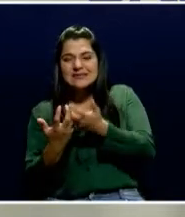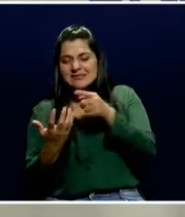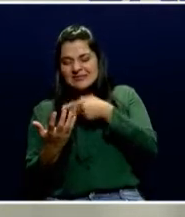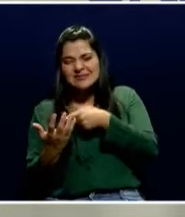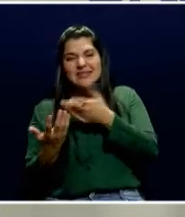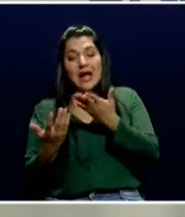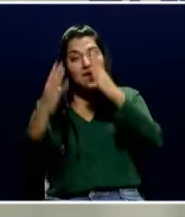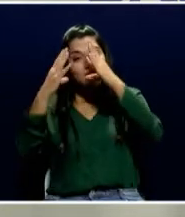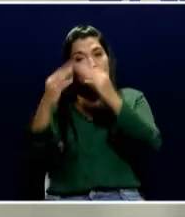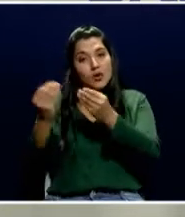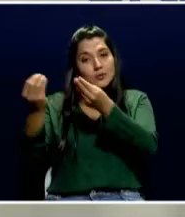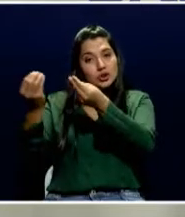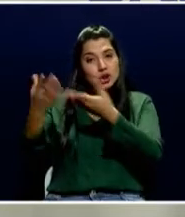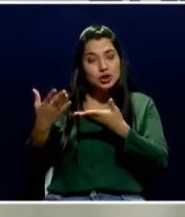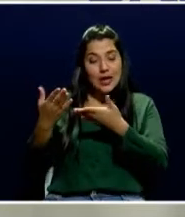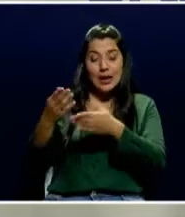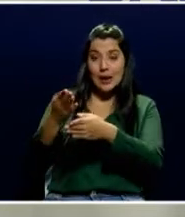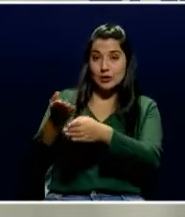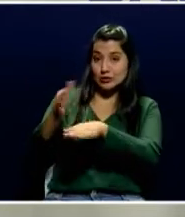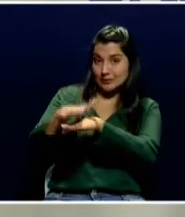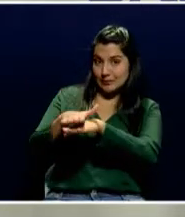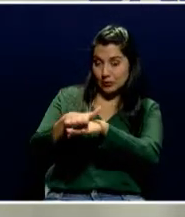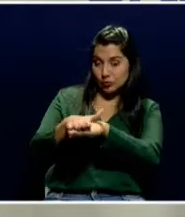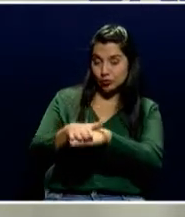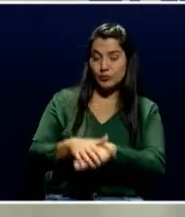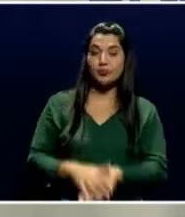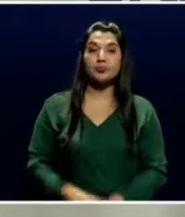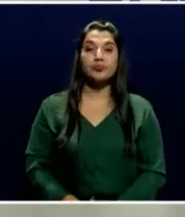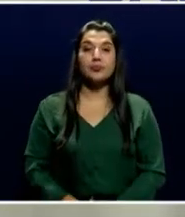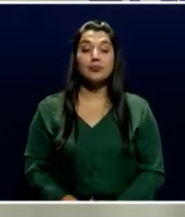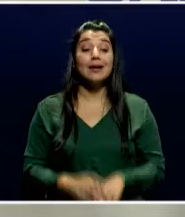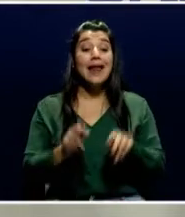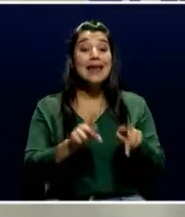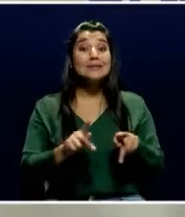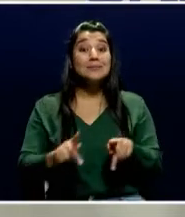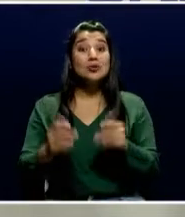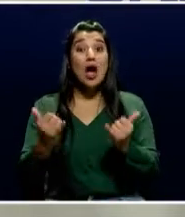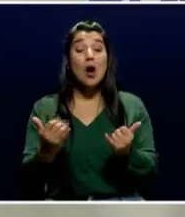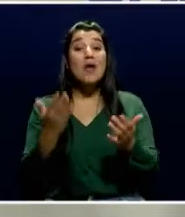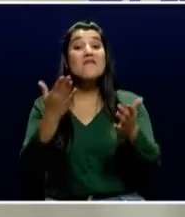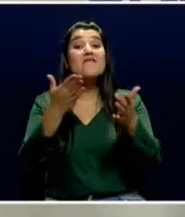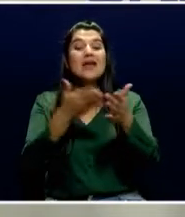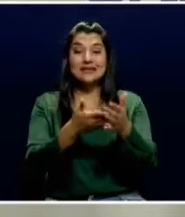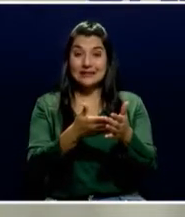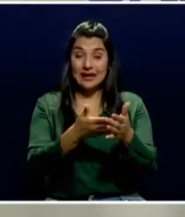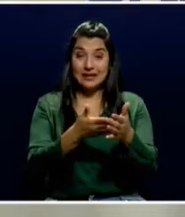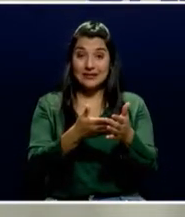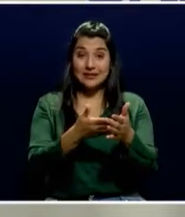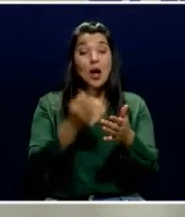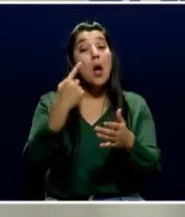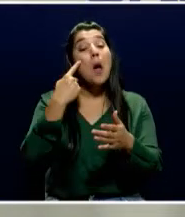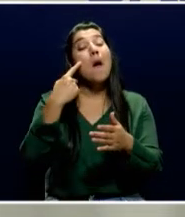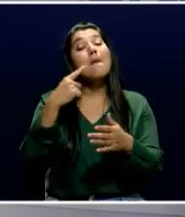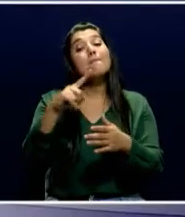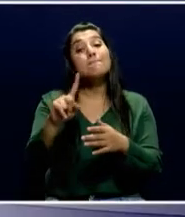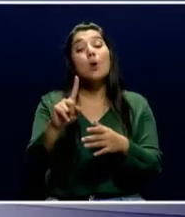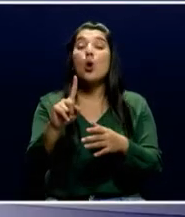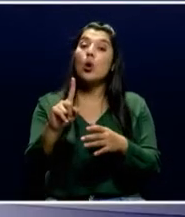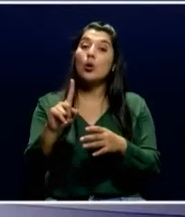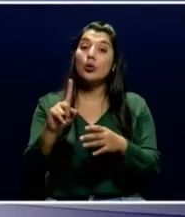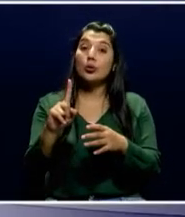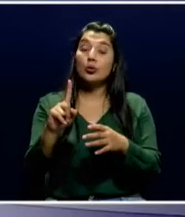o indirectamente por esta condición. La población que está afectada directamente, en este caso, por la manifestación